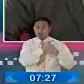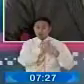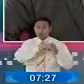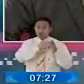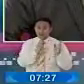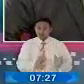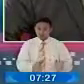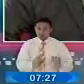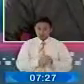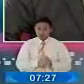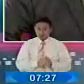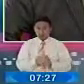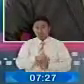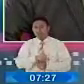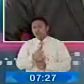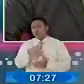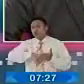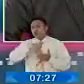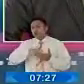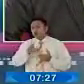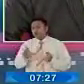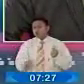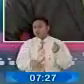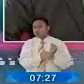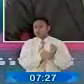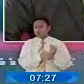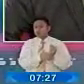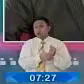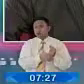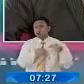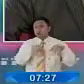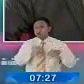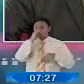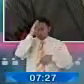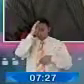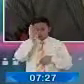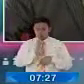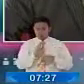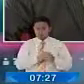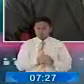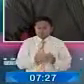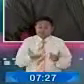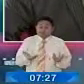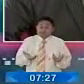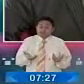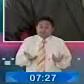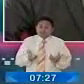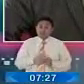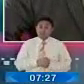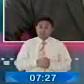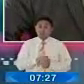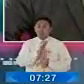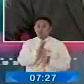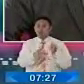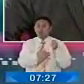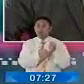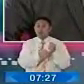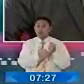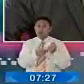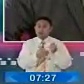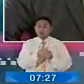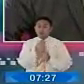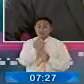un contrato complementario existente ya sobre este hospital. Y obviamente hacer uno adicional, tendremos que ver si no nos